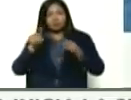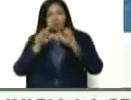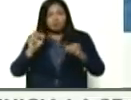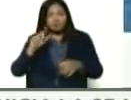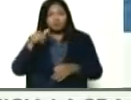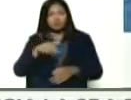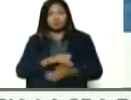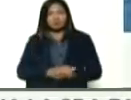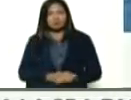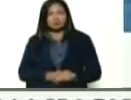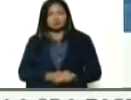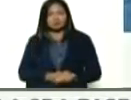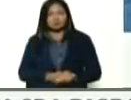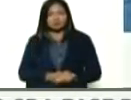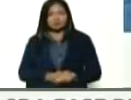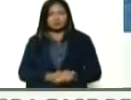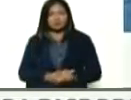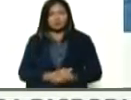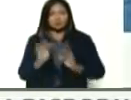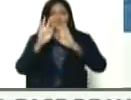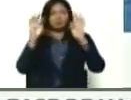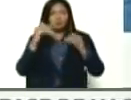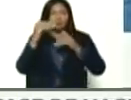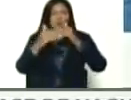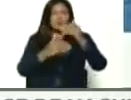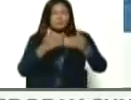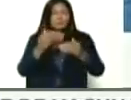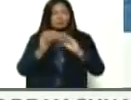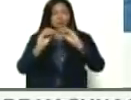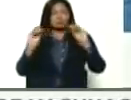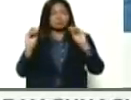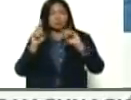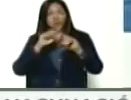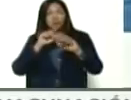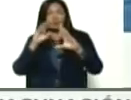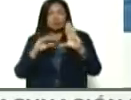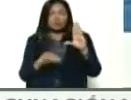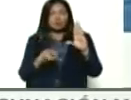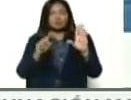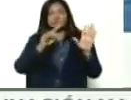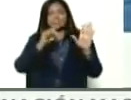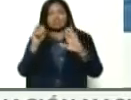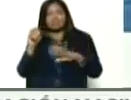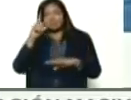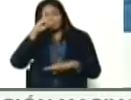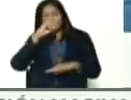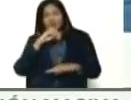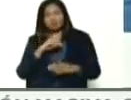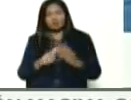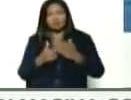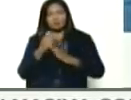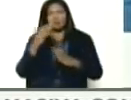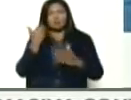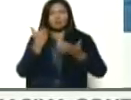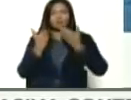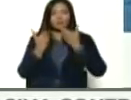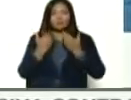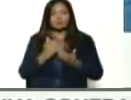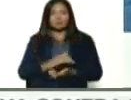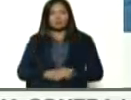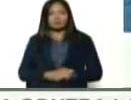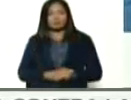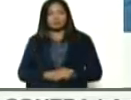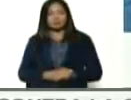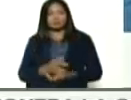de manera progresiva van a empezar a llamarse también a menores de 60 años con más de una enfermedad eso ya